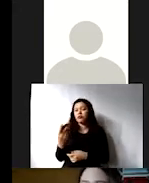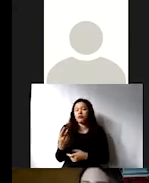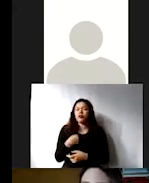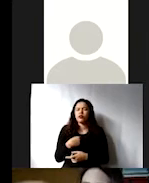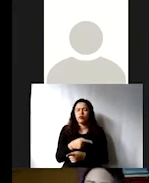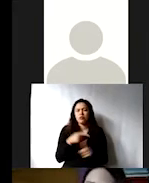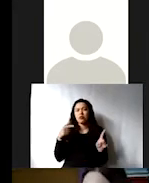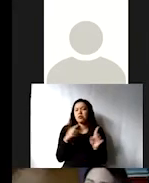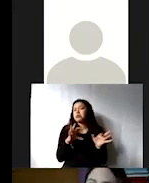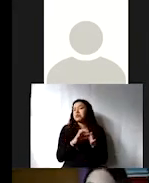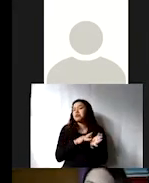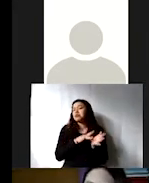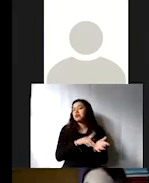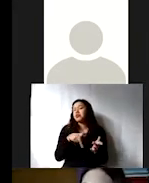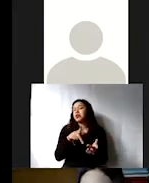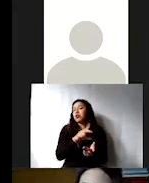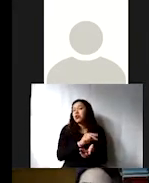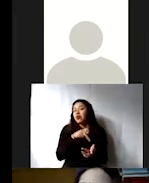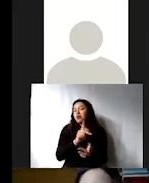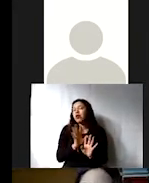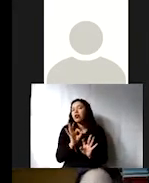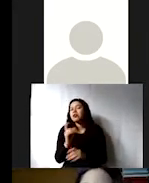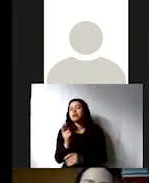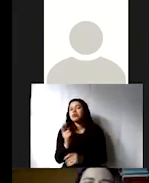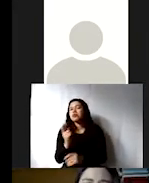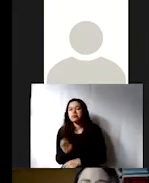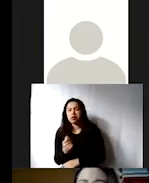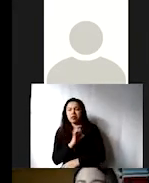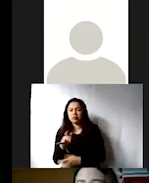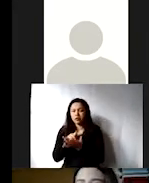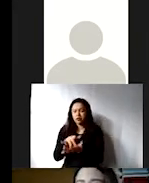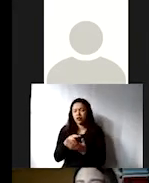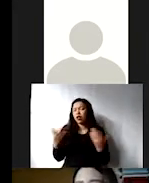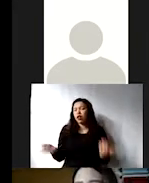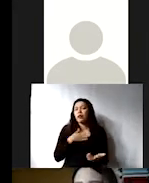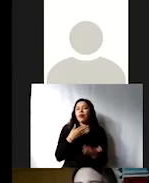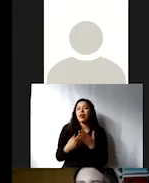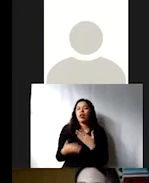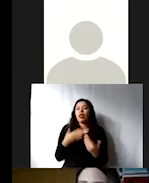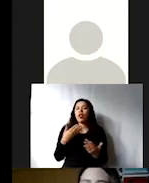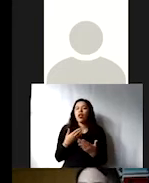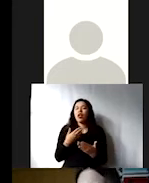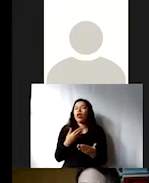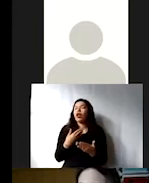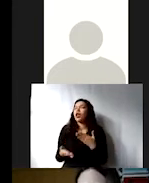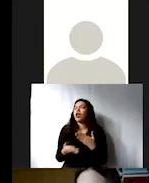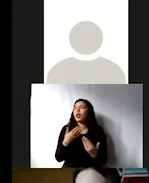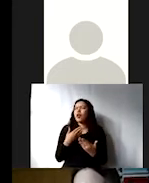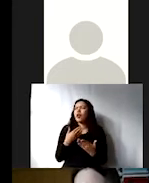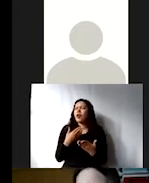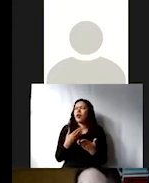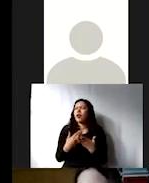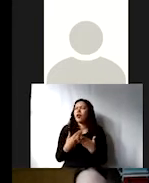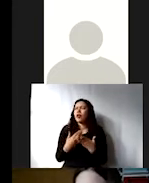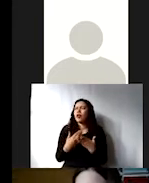pego como directamente, pero sí indirectamente. Y pues bueno, también cuáles de mis acciones aportan específicamente a este tema